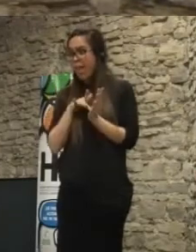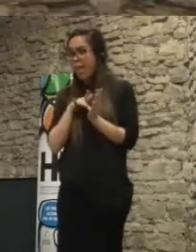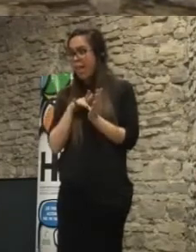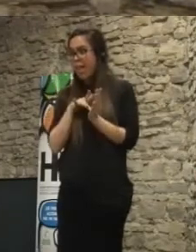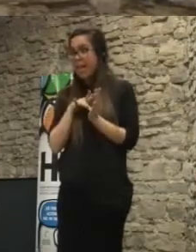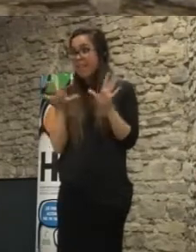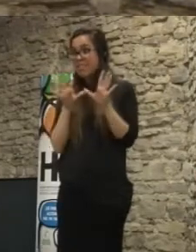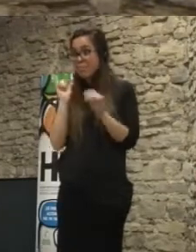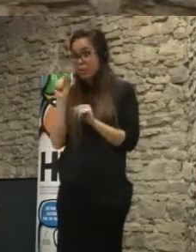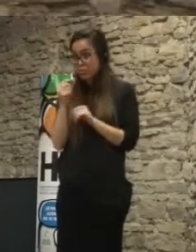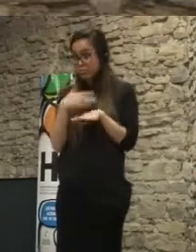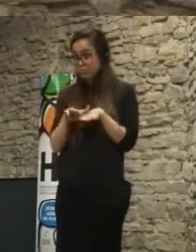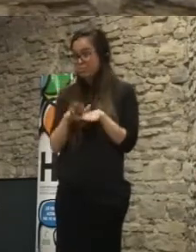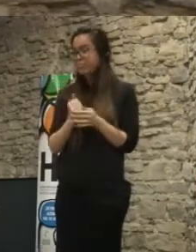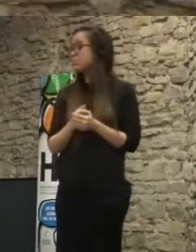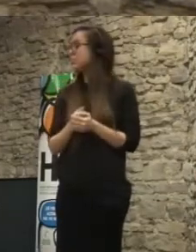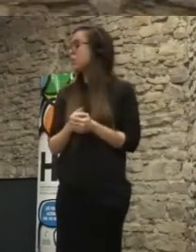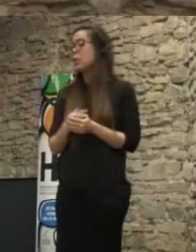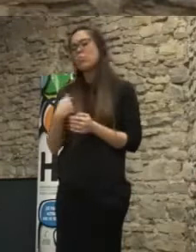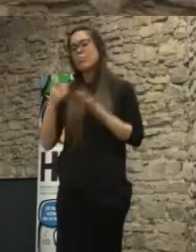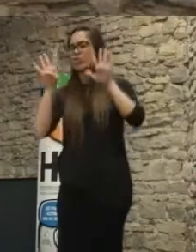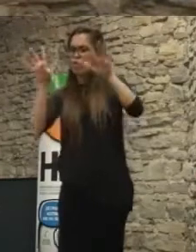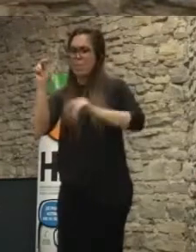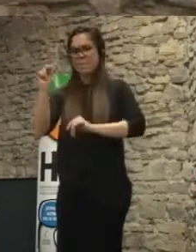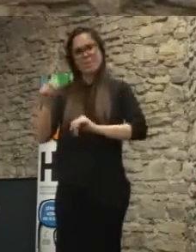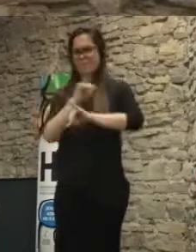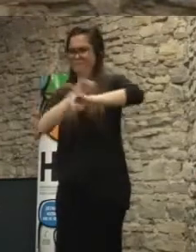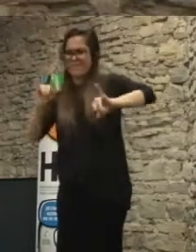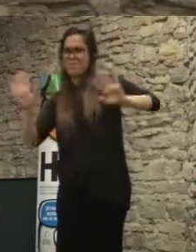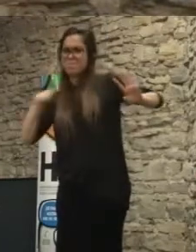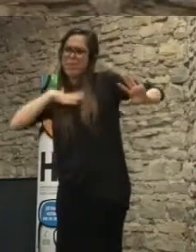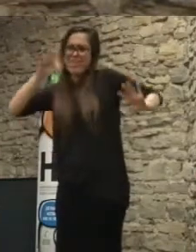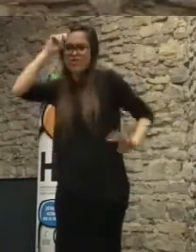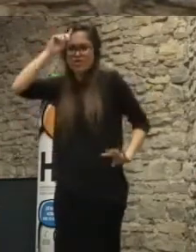¿10 minutos? Bueno, pues a lo mejor utilizo 9, no lo sé.